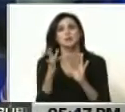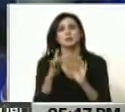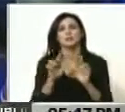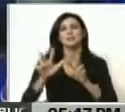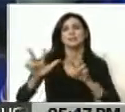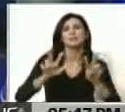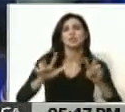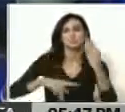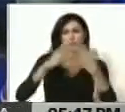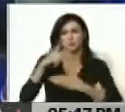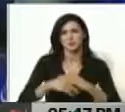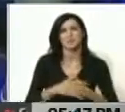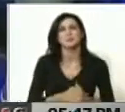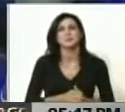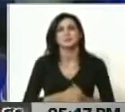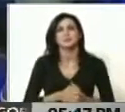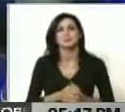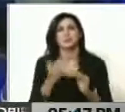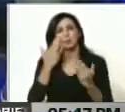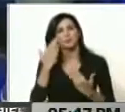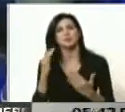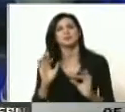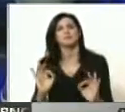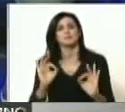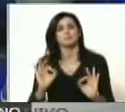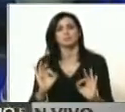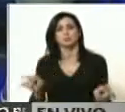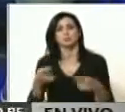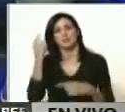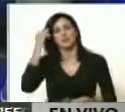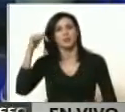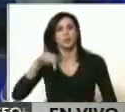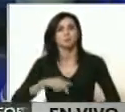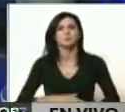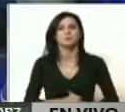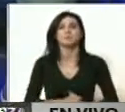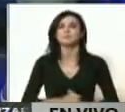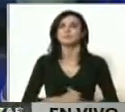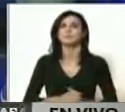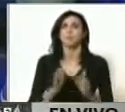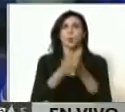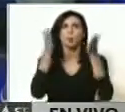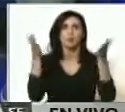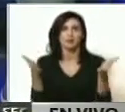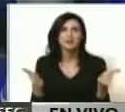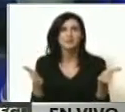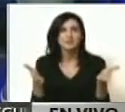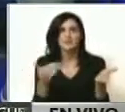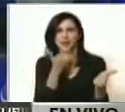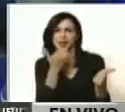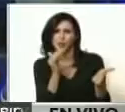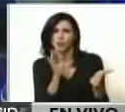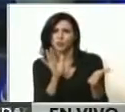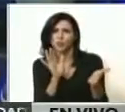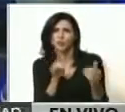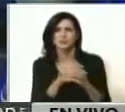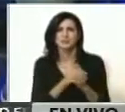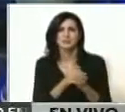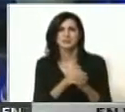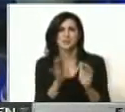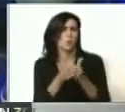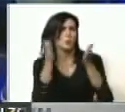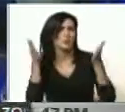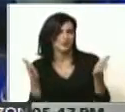despedimos con esta gran música que nos va a tocar este chico el día de hoy. Bueno, realmente es de Cumaná, pero vamos a hacer algo cerca de por allá,